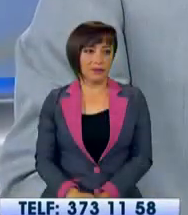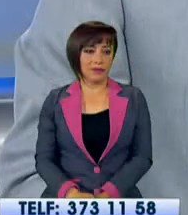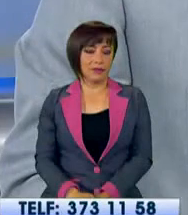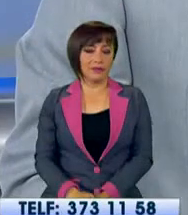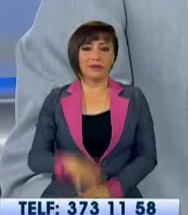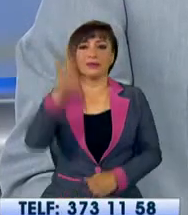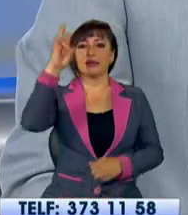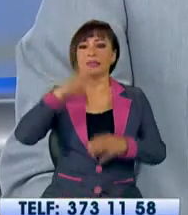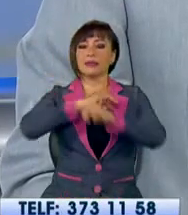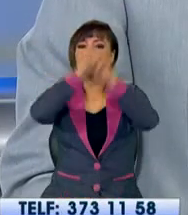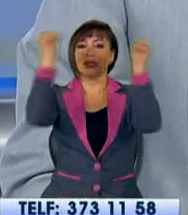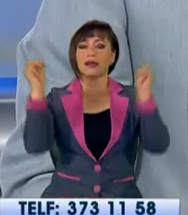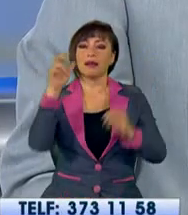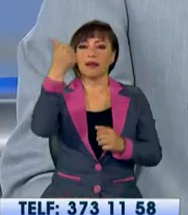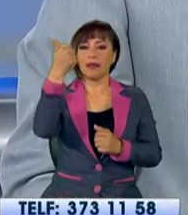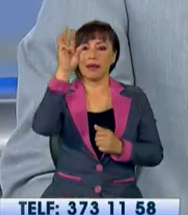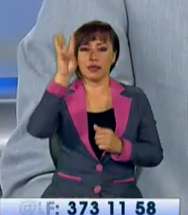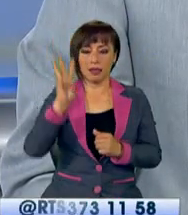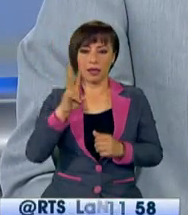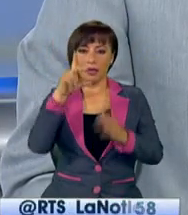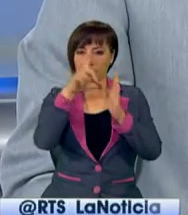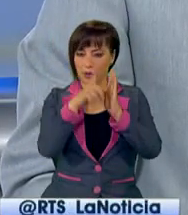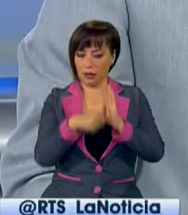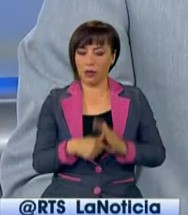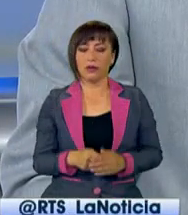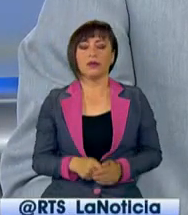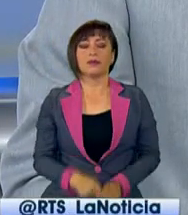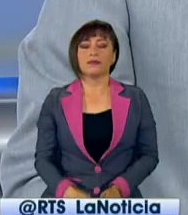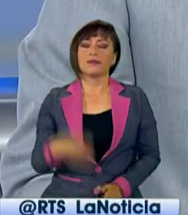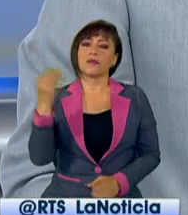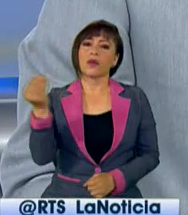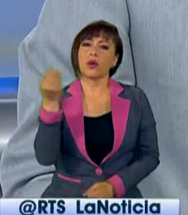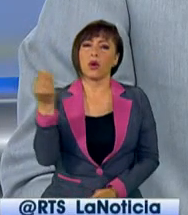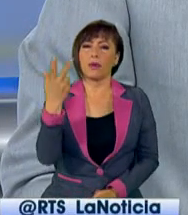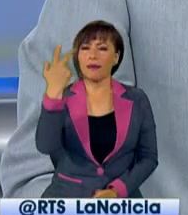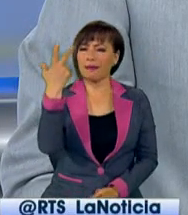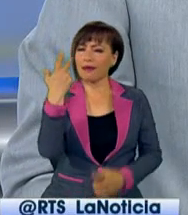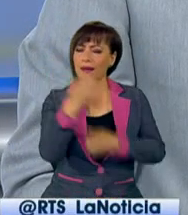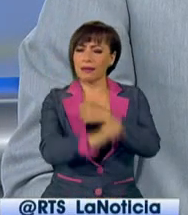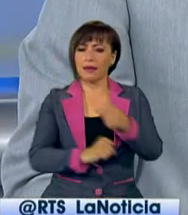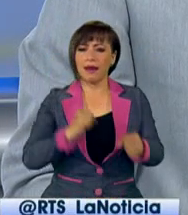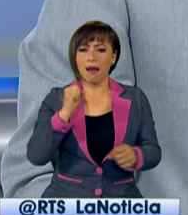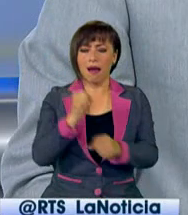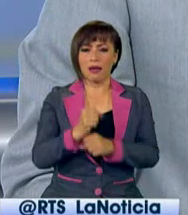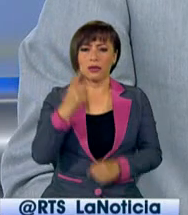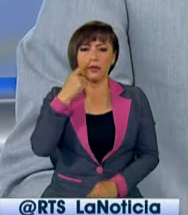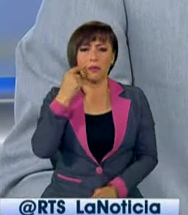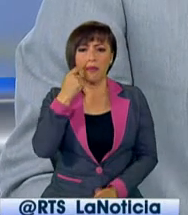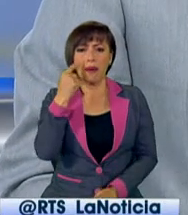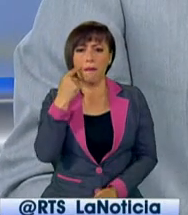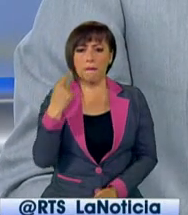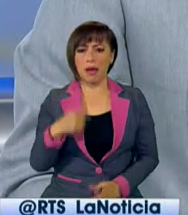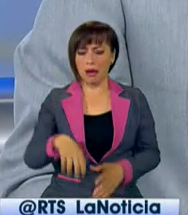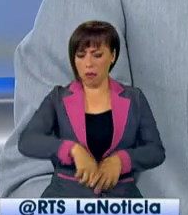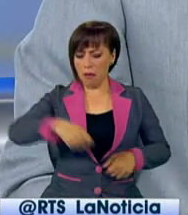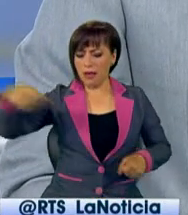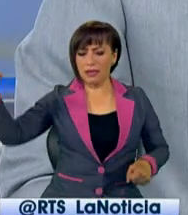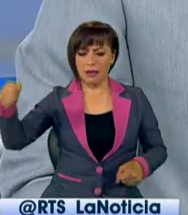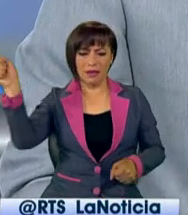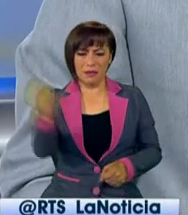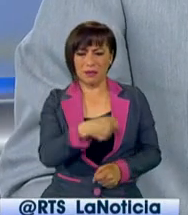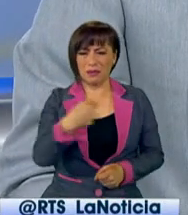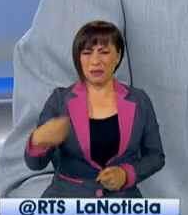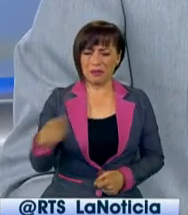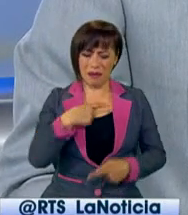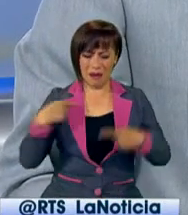Siete de la mañana con 16 minutos, el menor de 13 años que fue agredido con un machete aparentemente por su padre, salió del hospital y regresó a